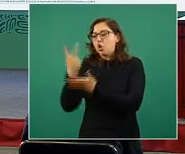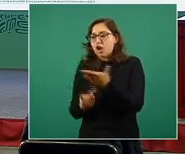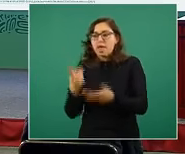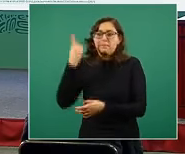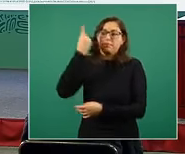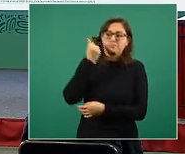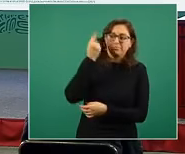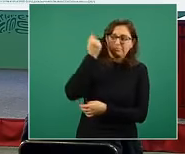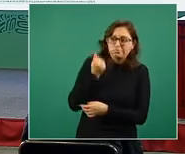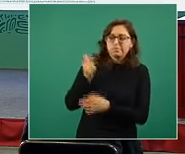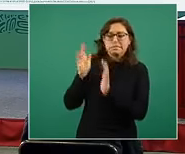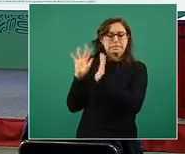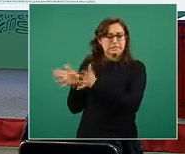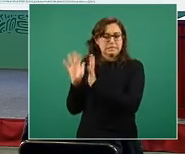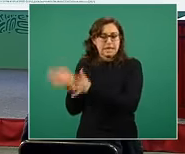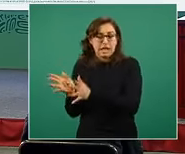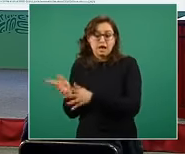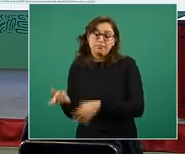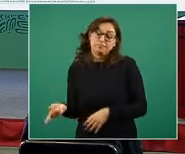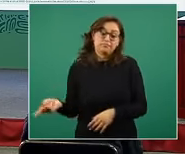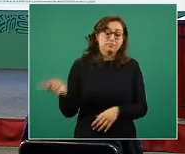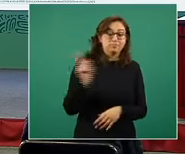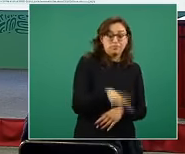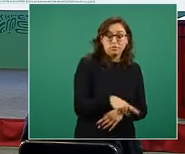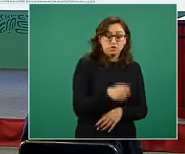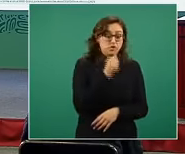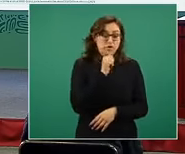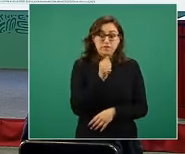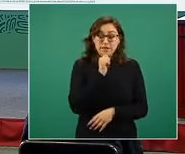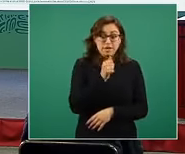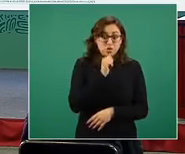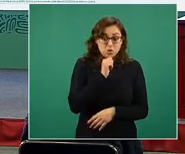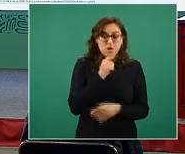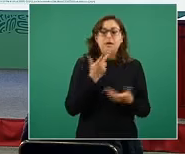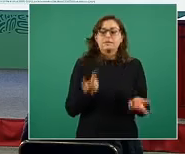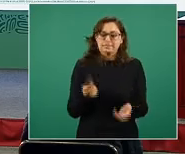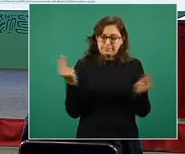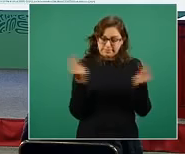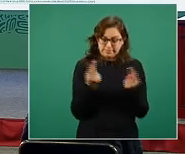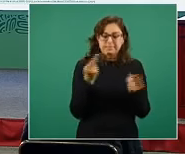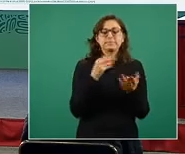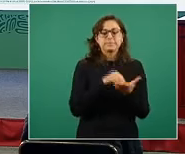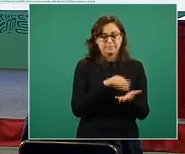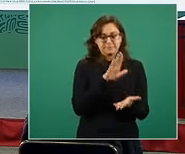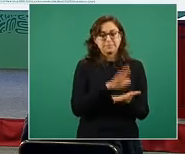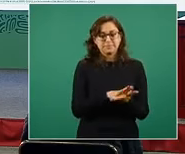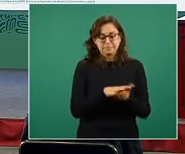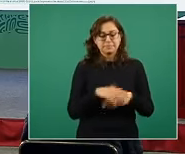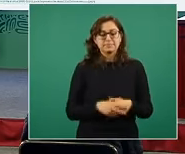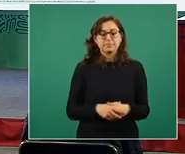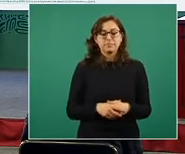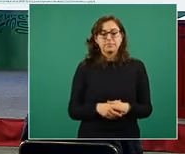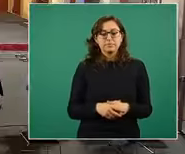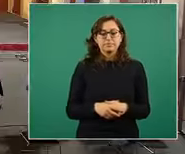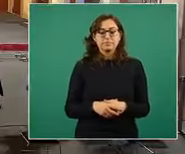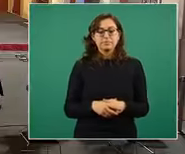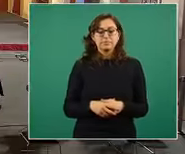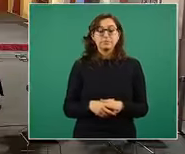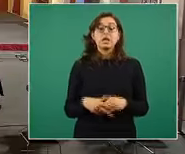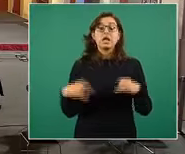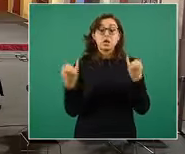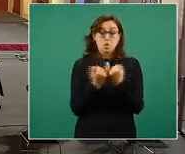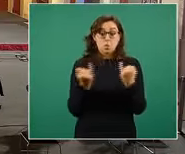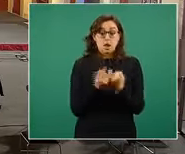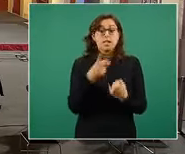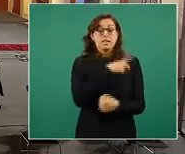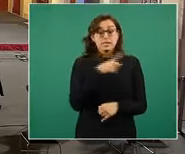resto conviene que se registre y el registro es importante. Ahora, recordar que el registro no tiene nada